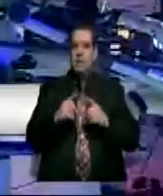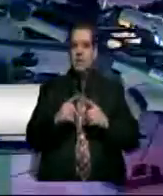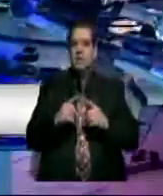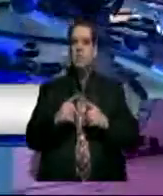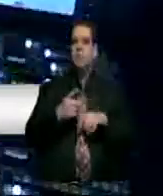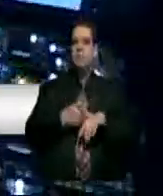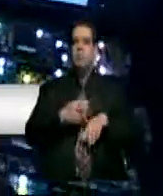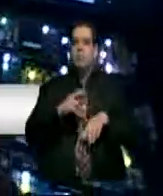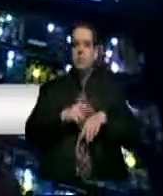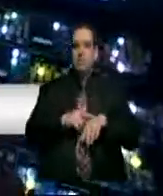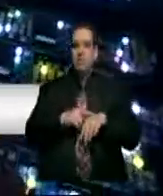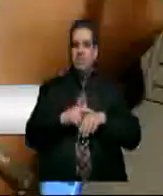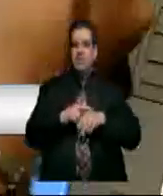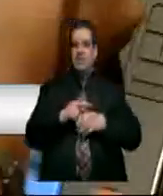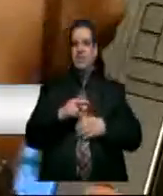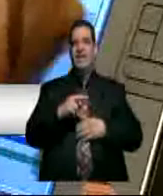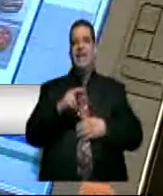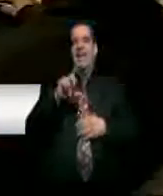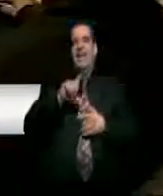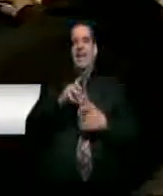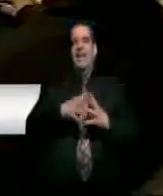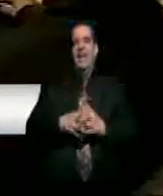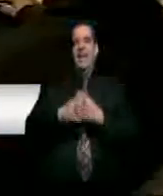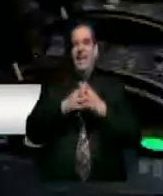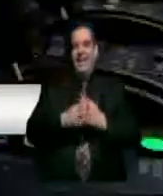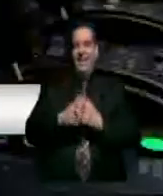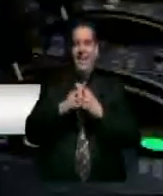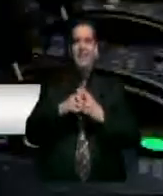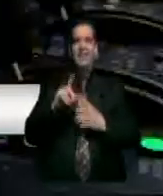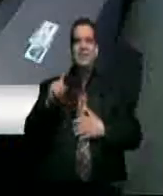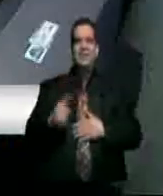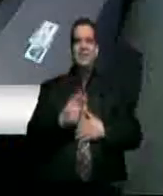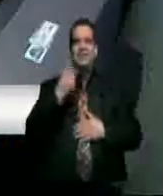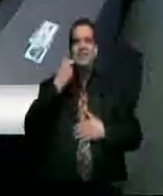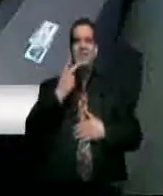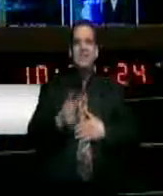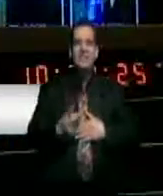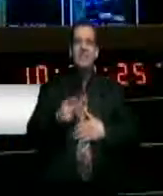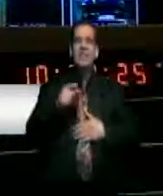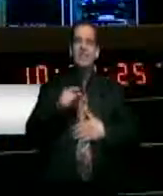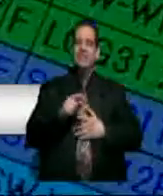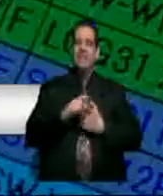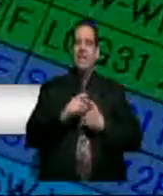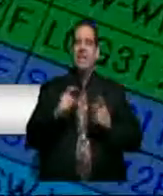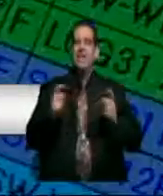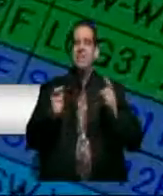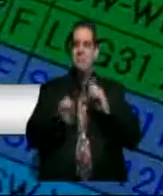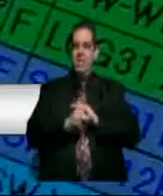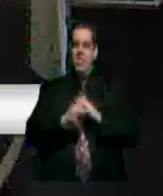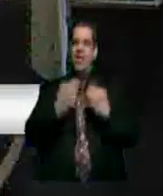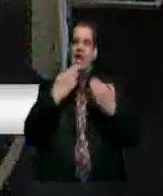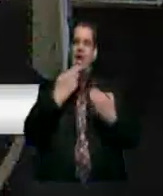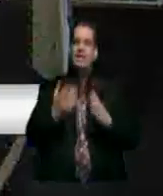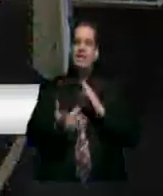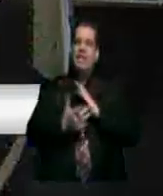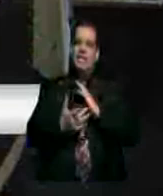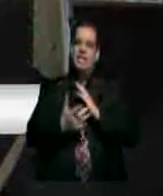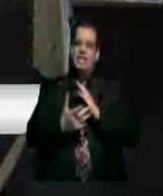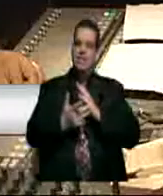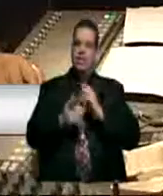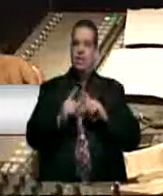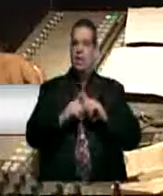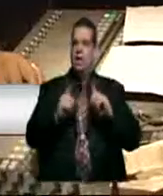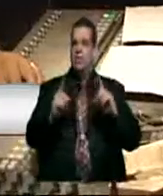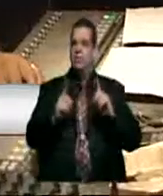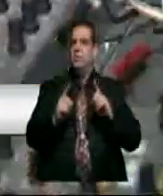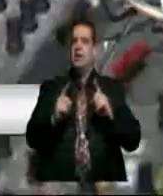Latinoamérica. Seis décadas después de la primera transmisión, el medio se ha transformado gracias a la tecnología, pero la pasión de